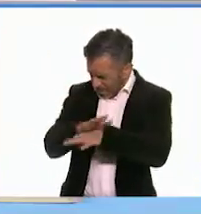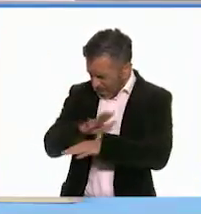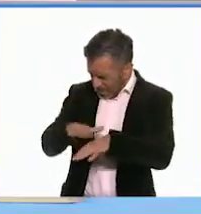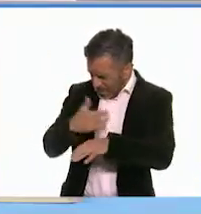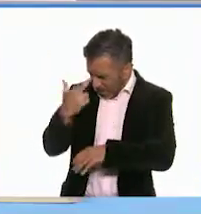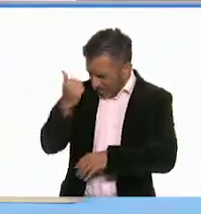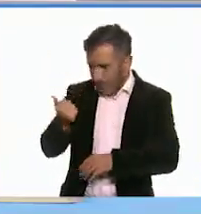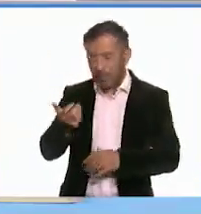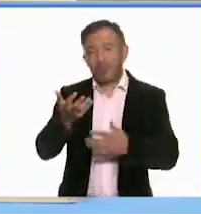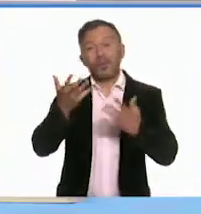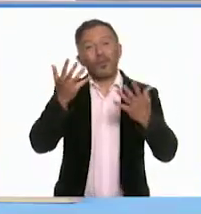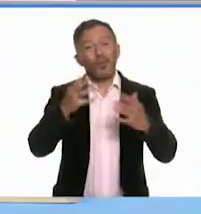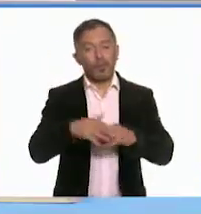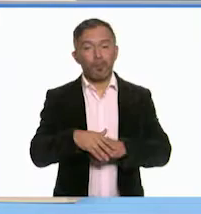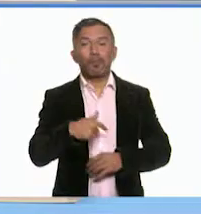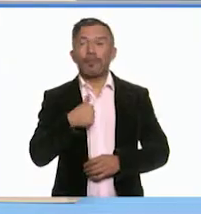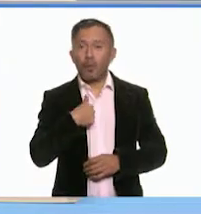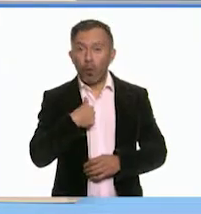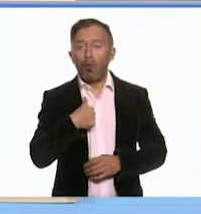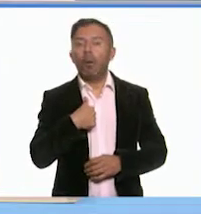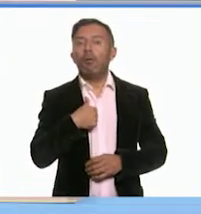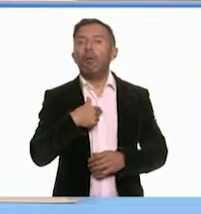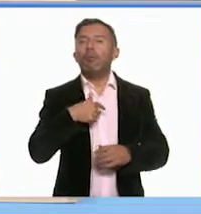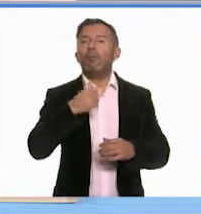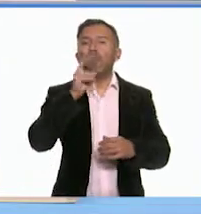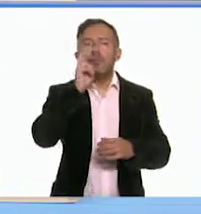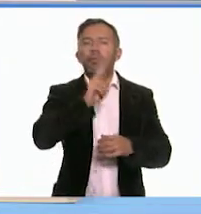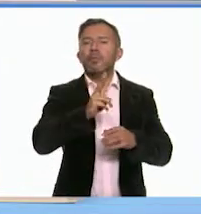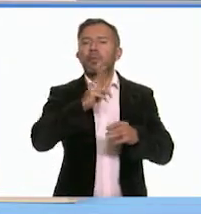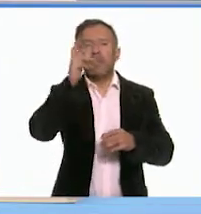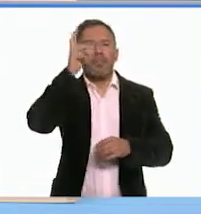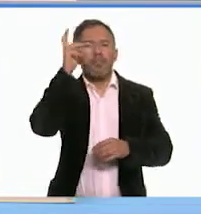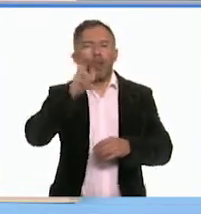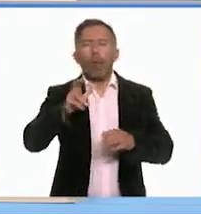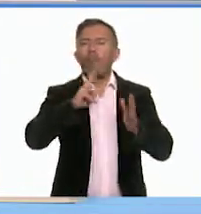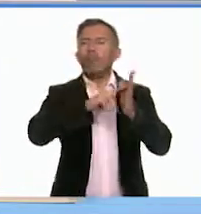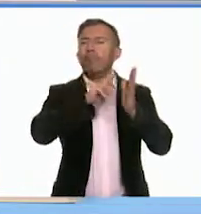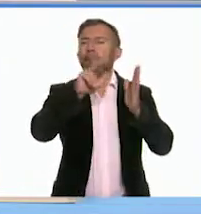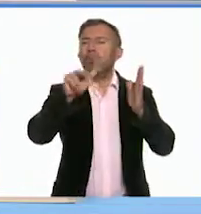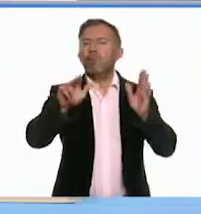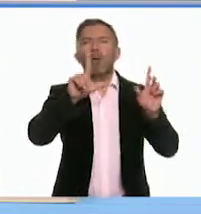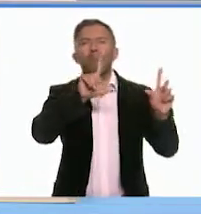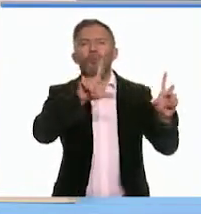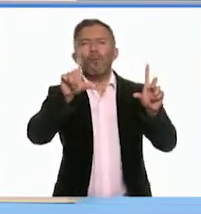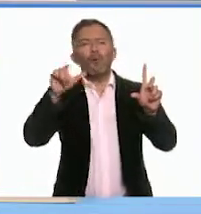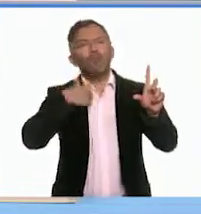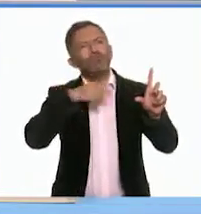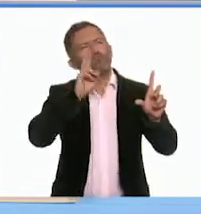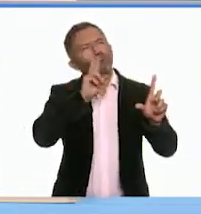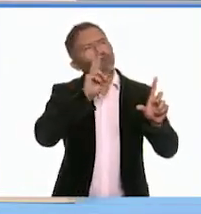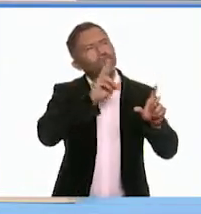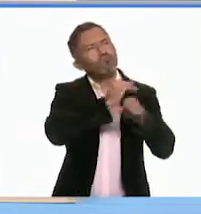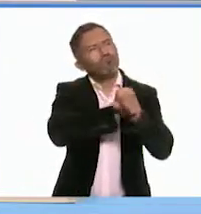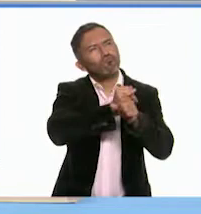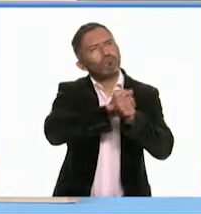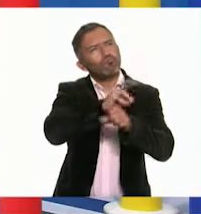me puse a buscar todas las pinturas que hay sobre Miguel Hidalgo. Y estaba así.